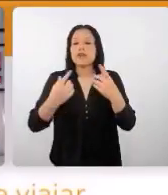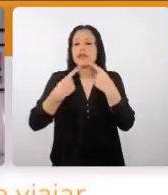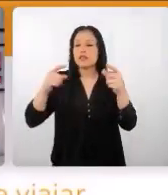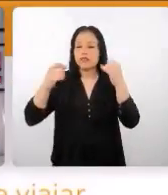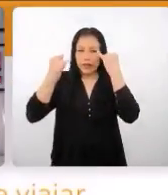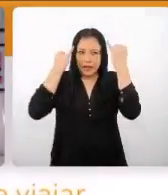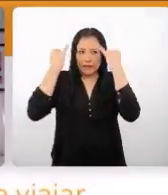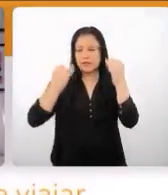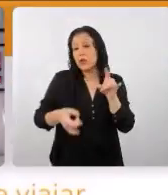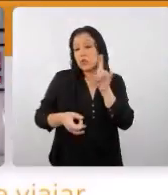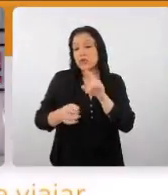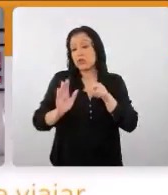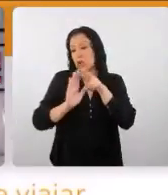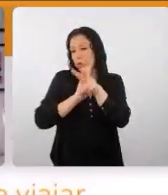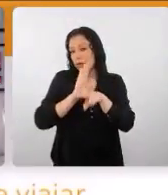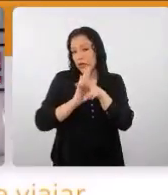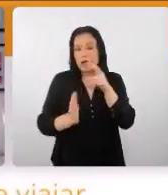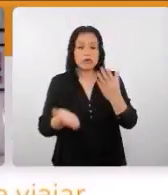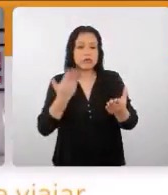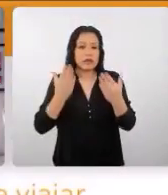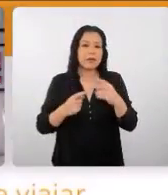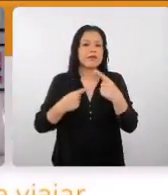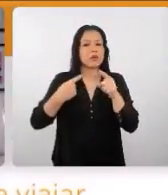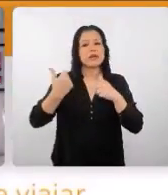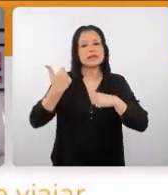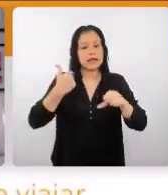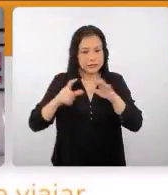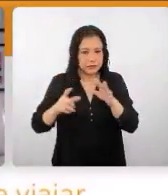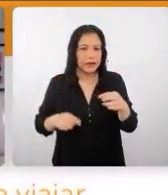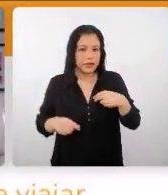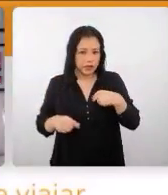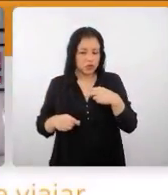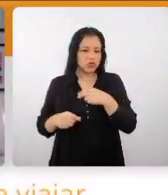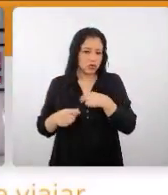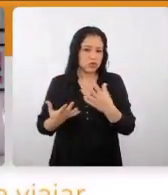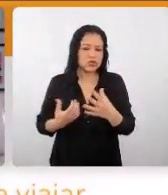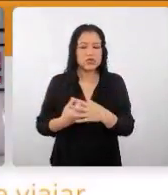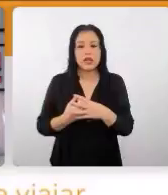de videos, ¿no? De repente a través de ciertas actividades que nosotros estamos